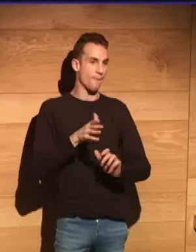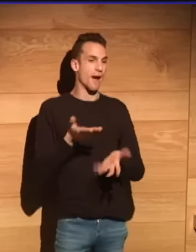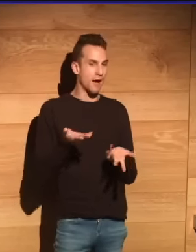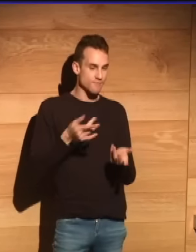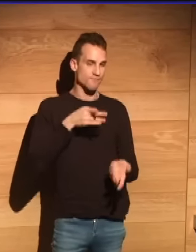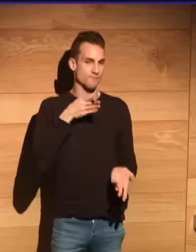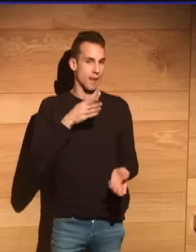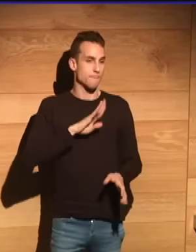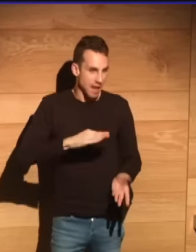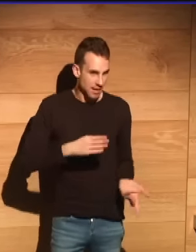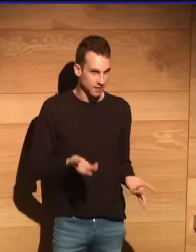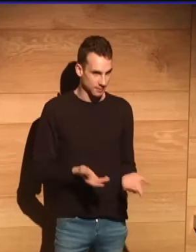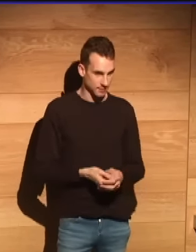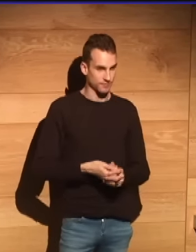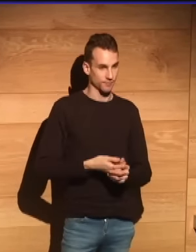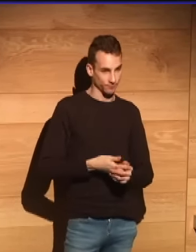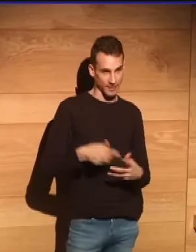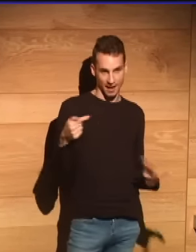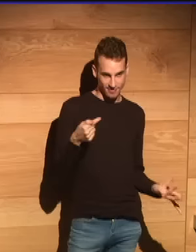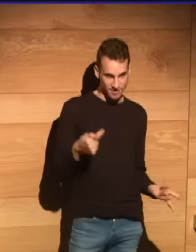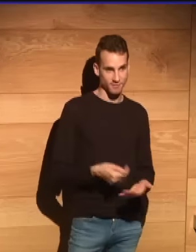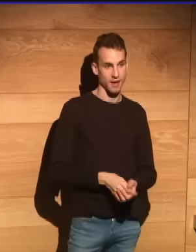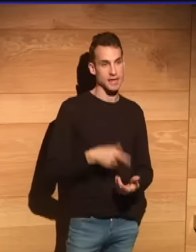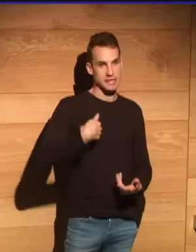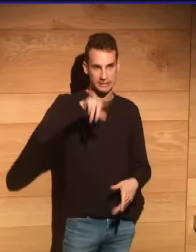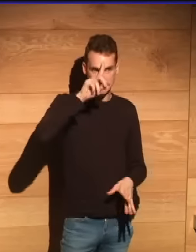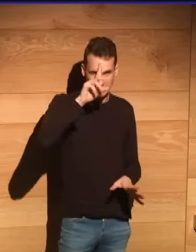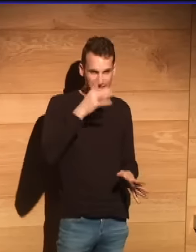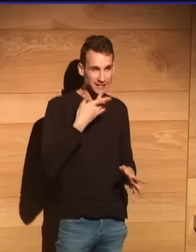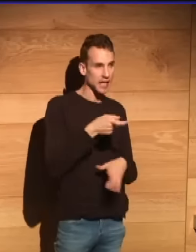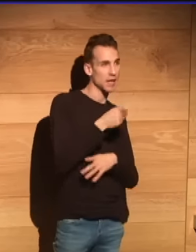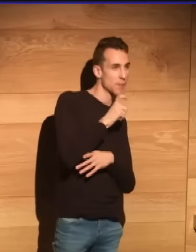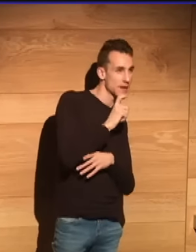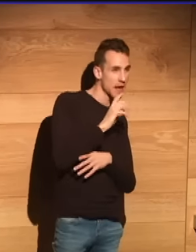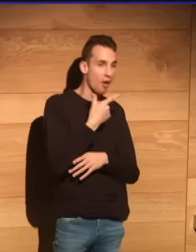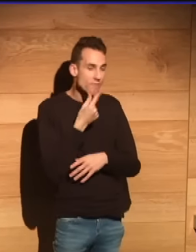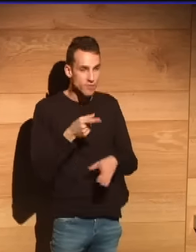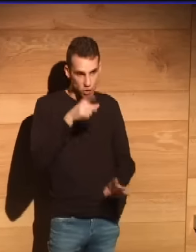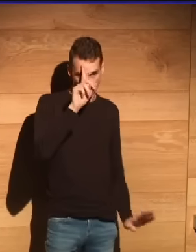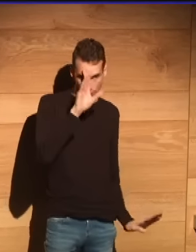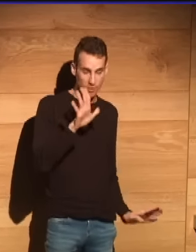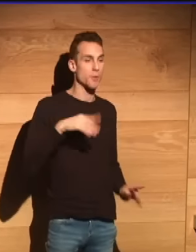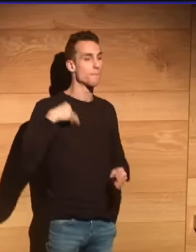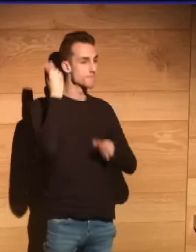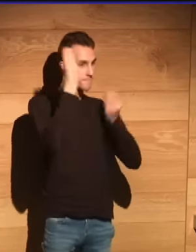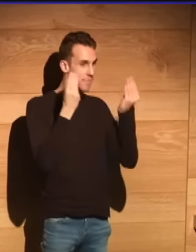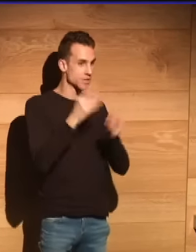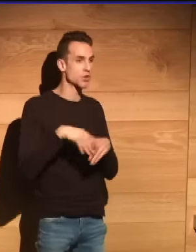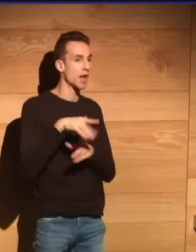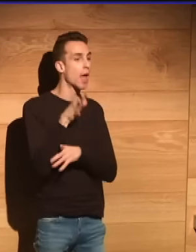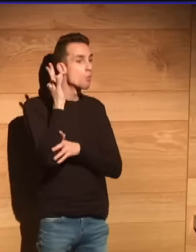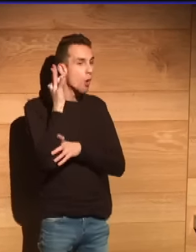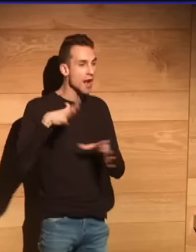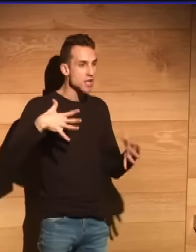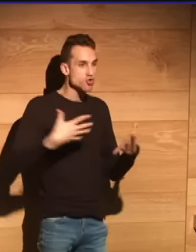artificial. Y yo no sé si es muy difícil o no, pero creo que todas las mujeres que estáis ahí